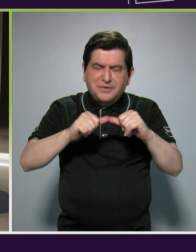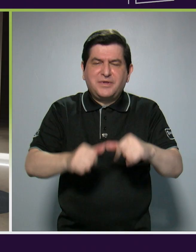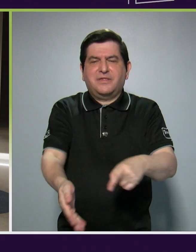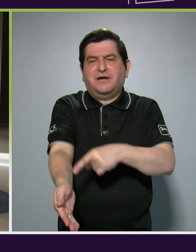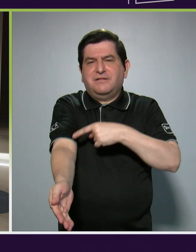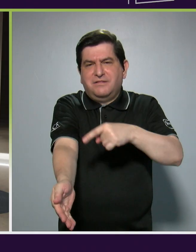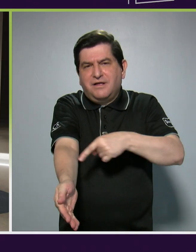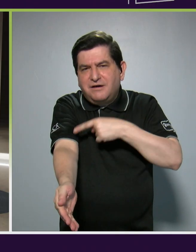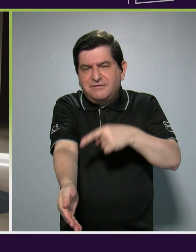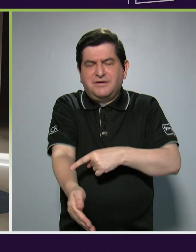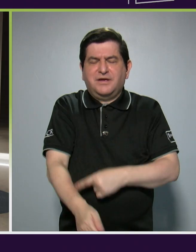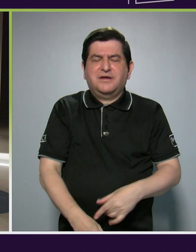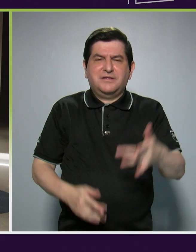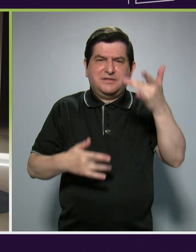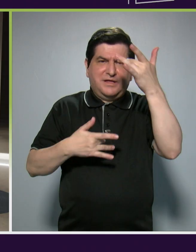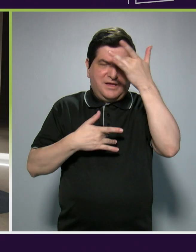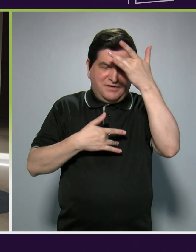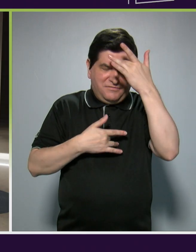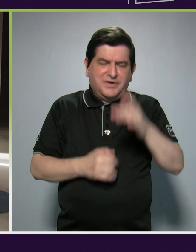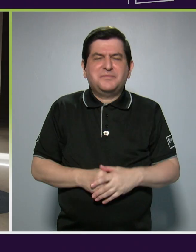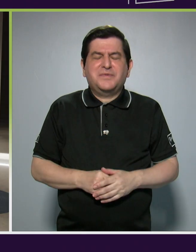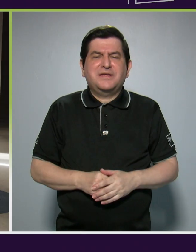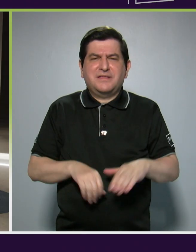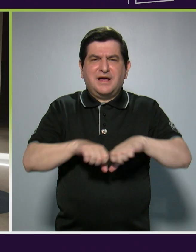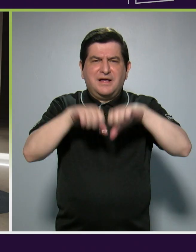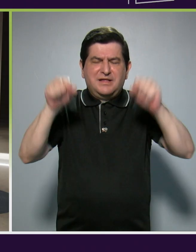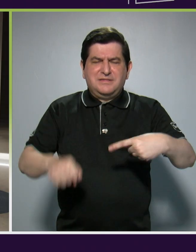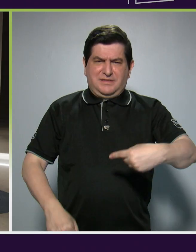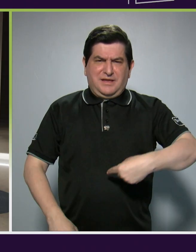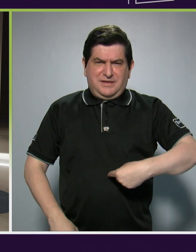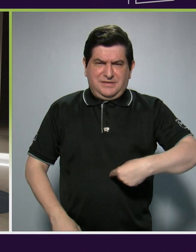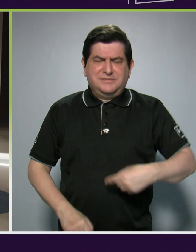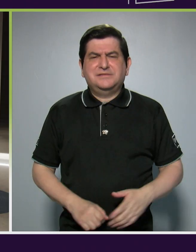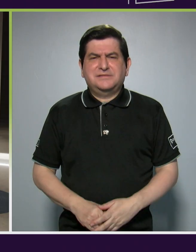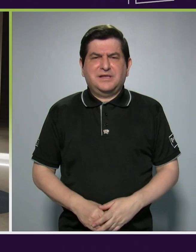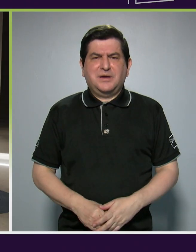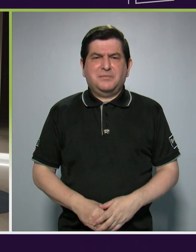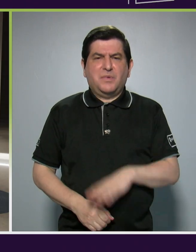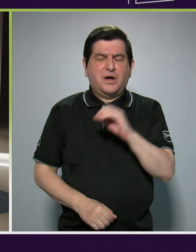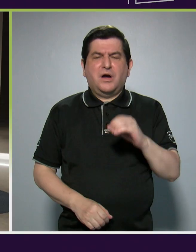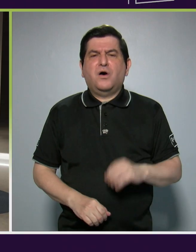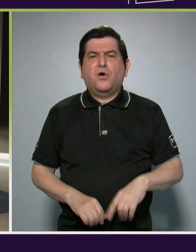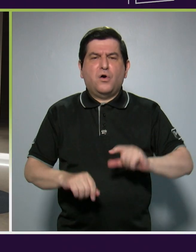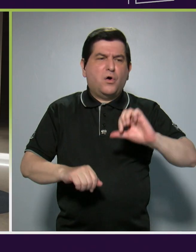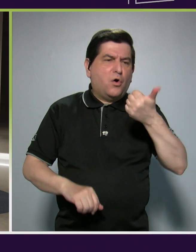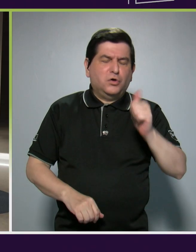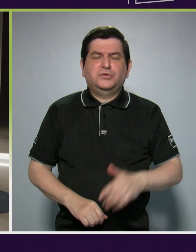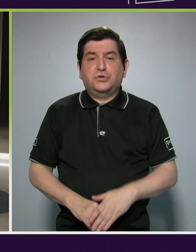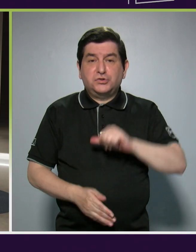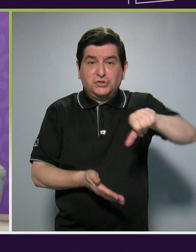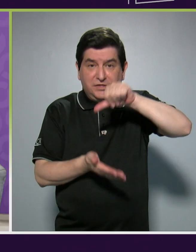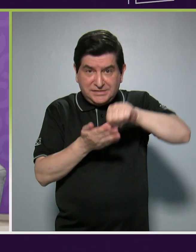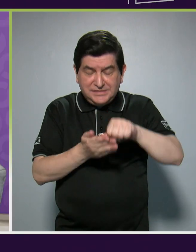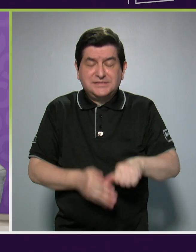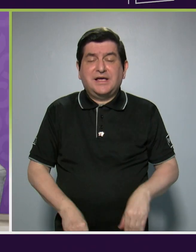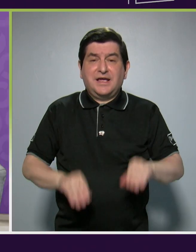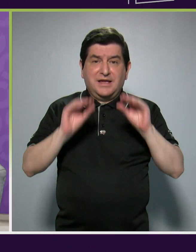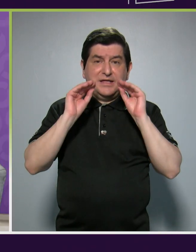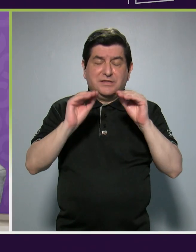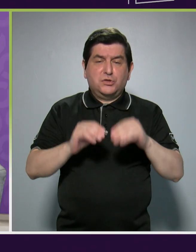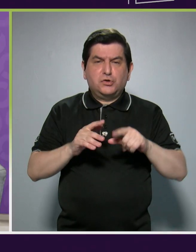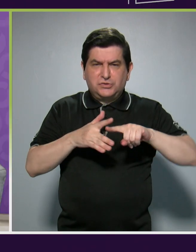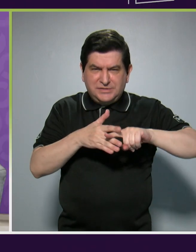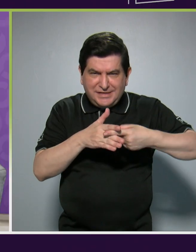Diabetes, enfermedades colorectales, epilepsia, justamente porque los centros educativos tenían que hacer los ajustes